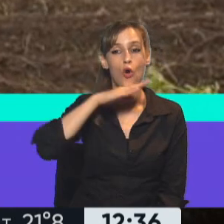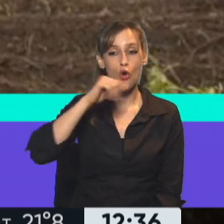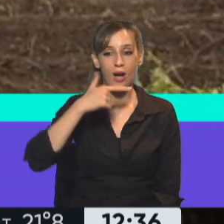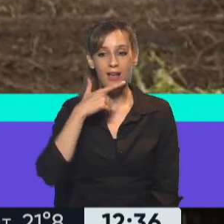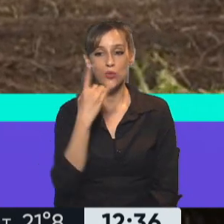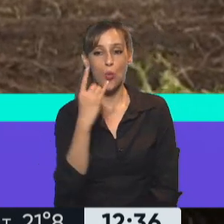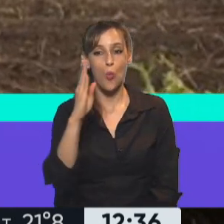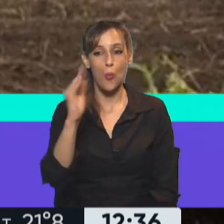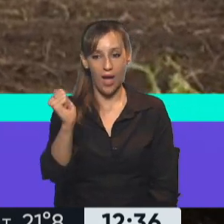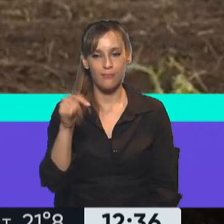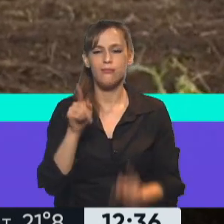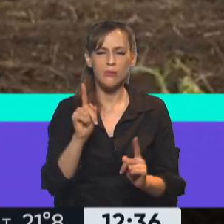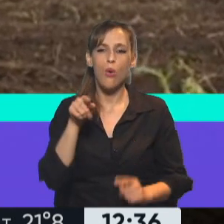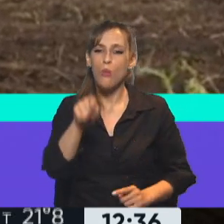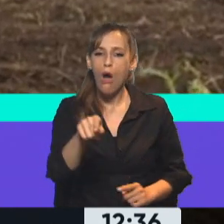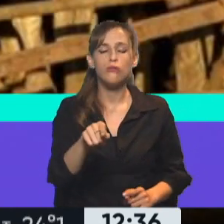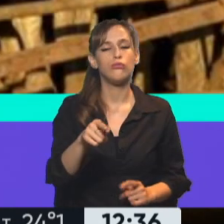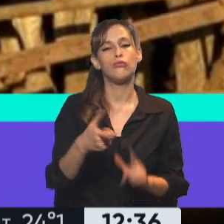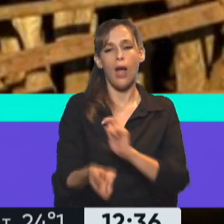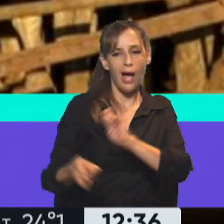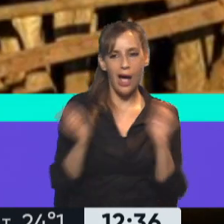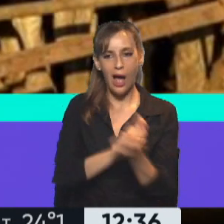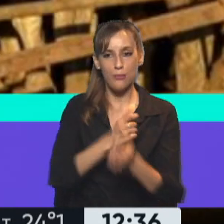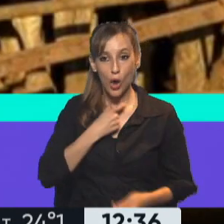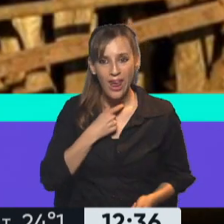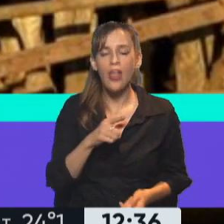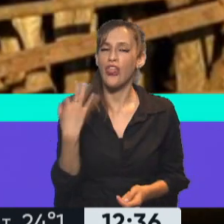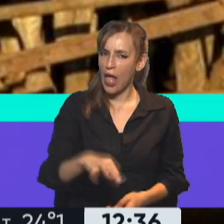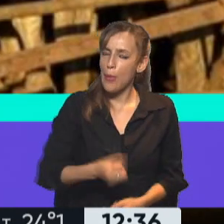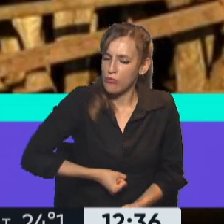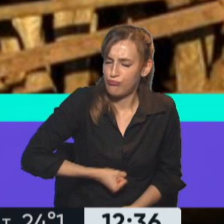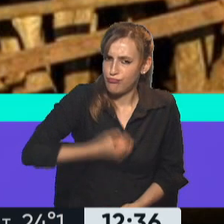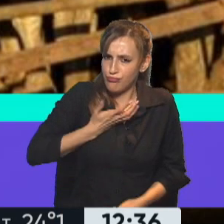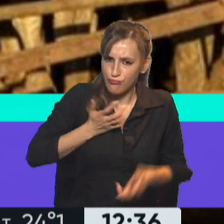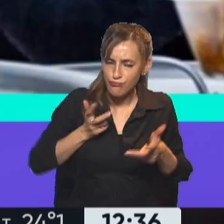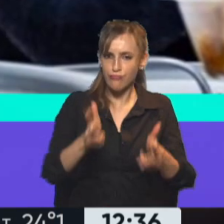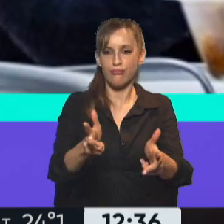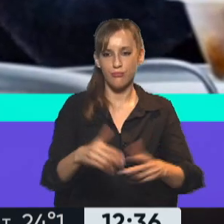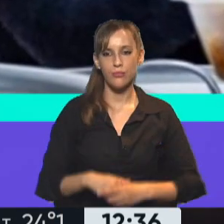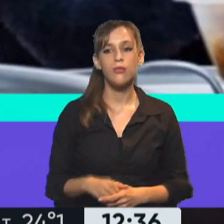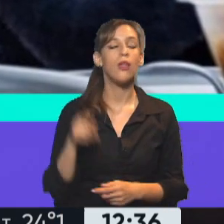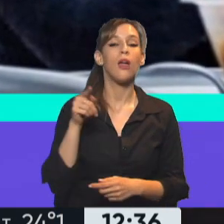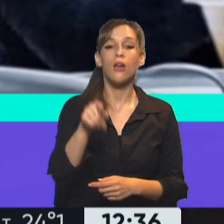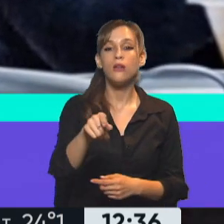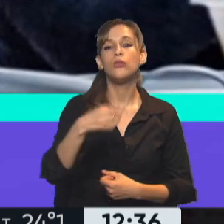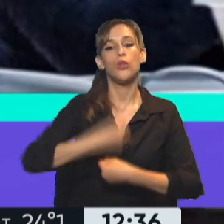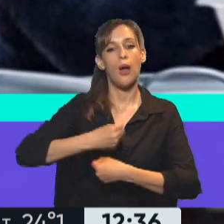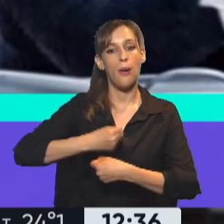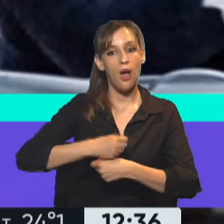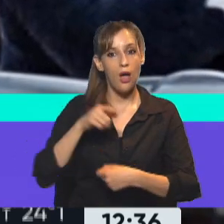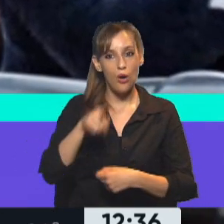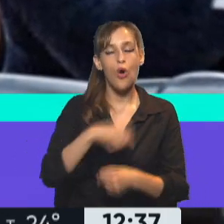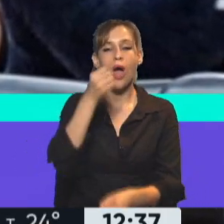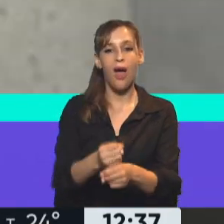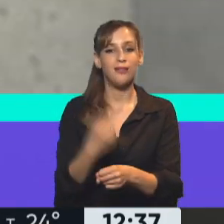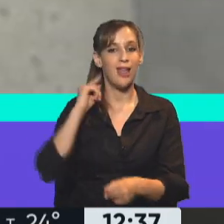uno quiere, el lugar de la mujer y la niña en la sociedad a nivel laboral, etcétera, cultural. Aquí vemos el trabajo que se está presentando hasta el 13